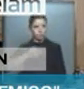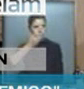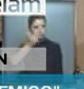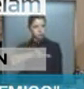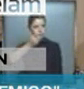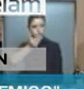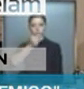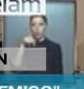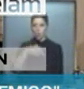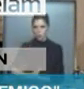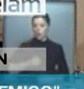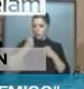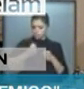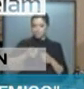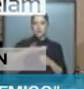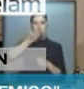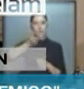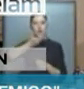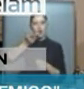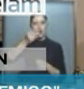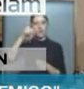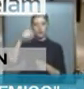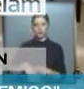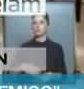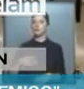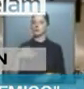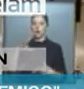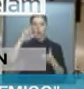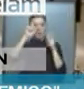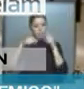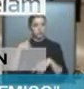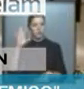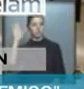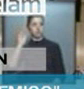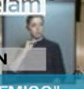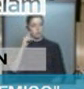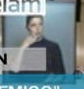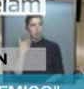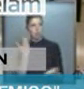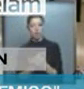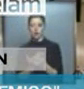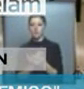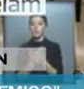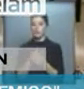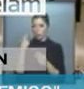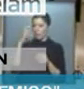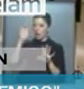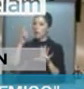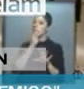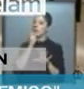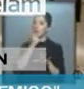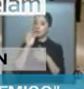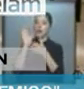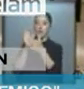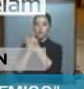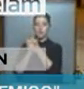hombre de discursos fuertes, polémicos. Yo recuerdo, por ejemplo, Alfonsín que cerró.